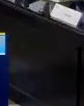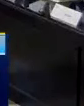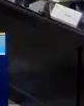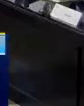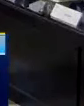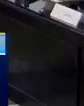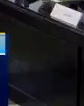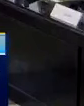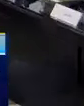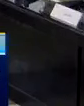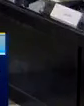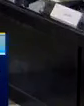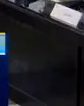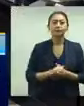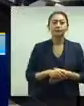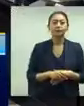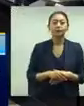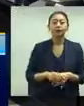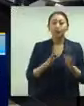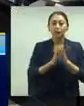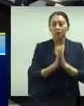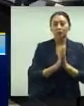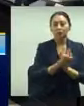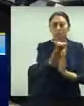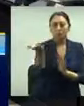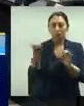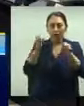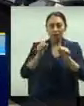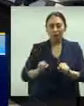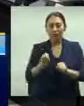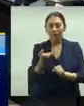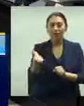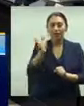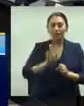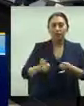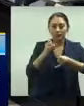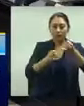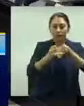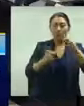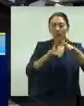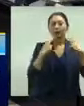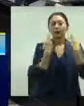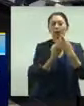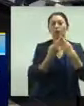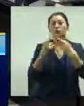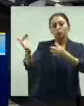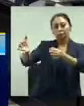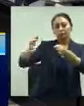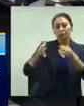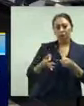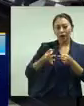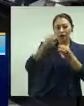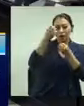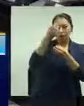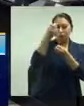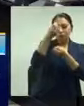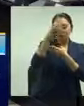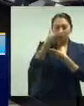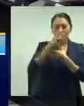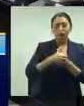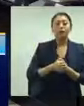millones de quetzales, pero realísticamente a la hora de tratar de tapar un agujero tan grande y que eso